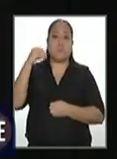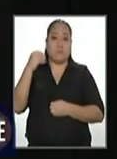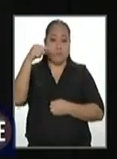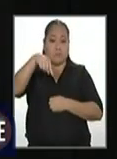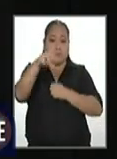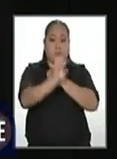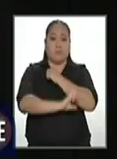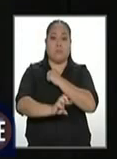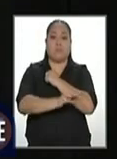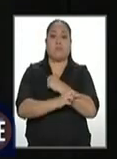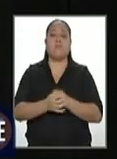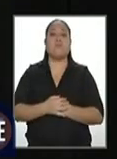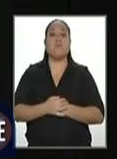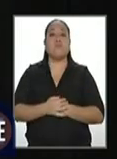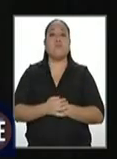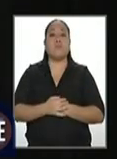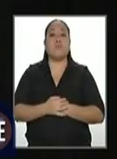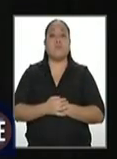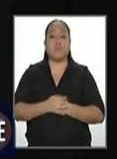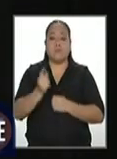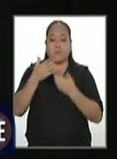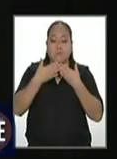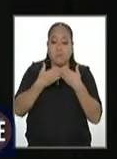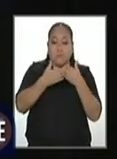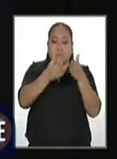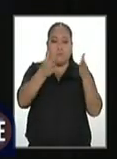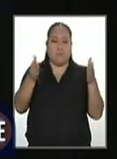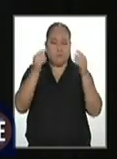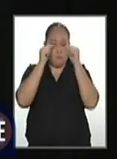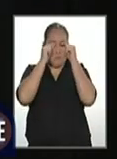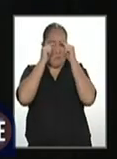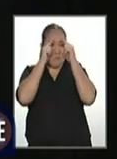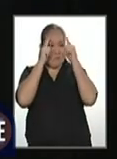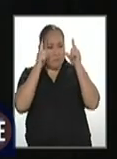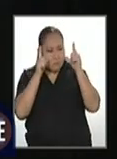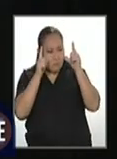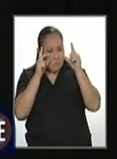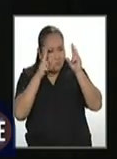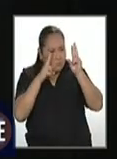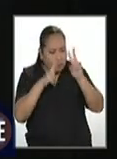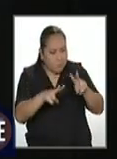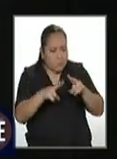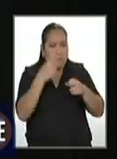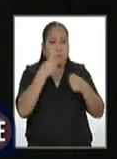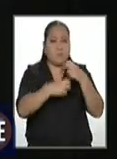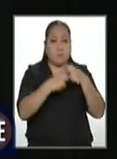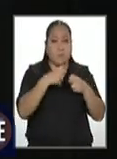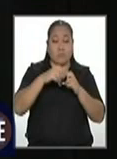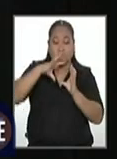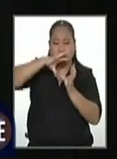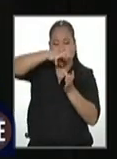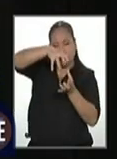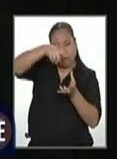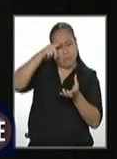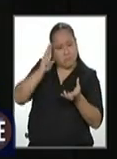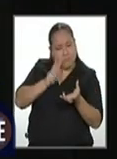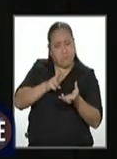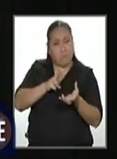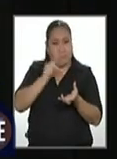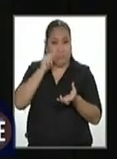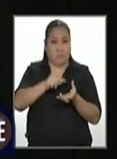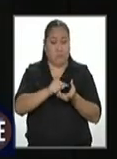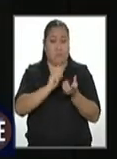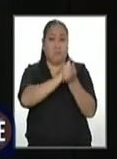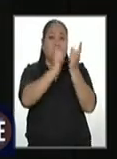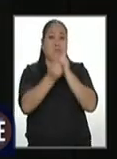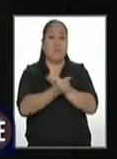país que nos han abierto los ojos sobre los problemas de nuestro planeta, sobre el cambio